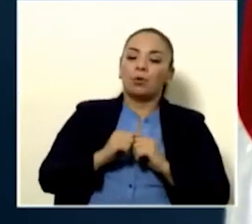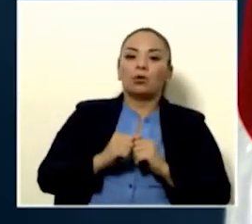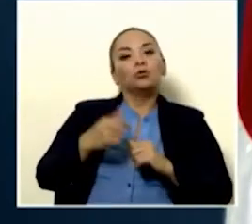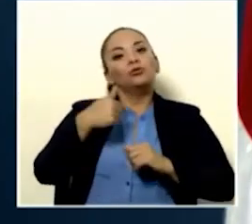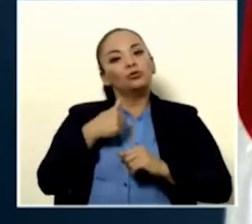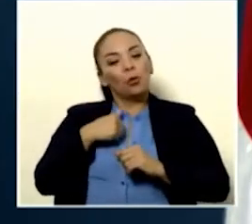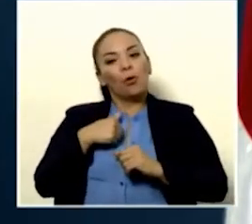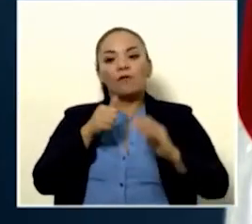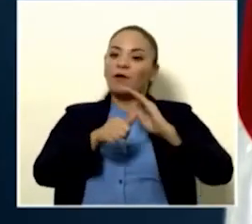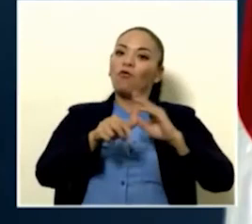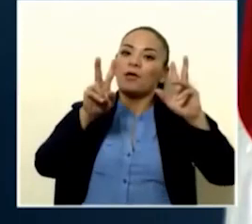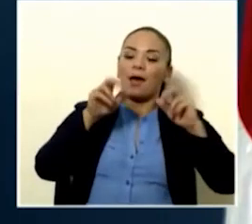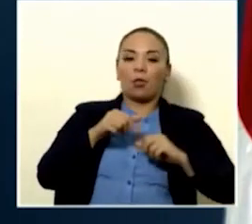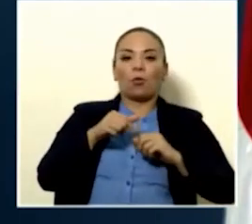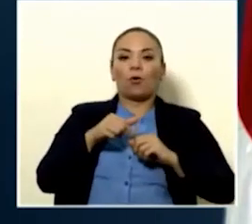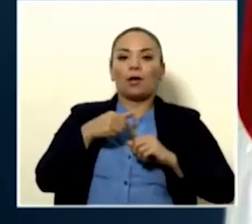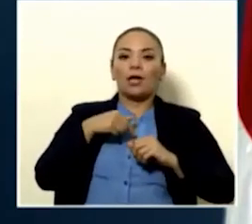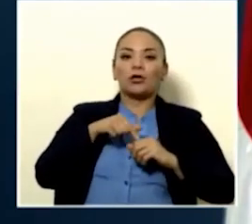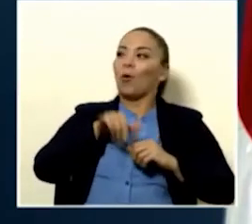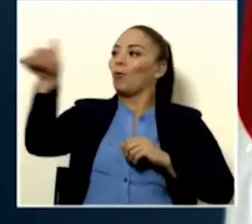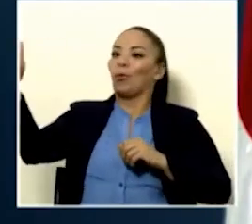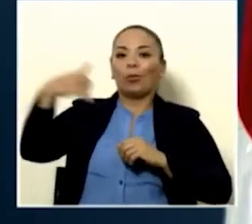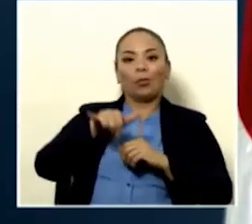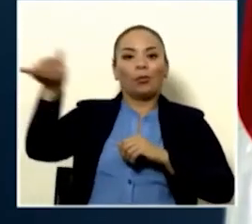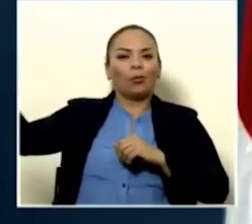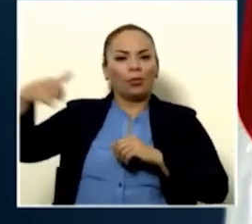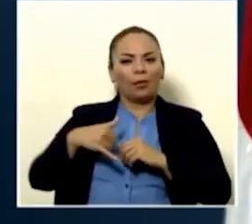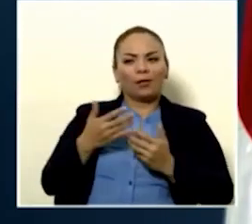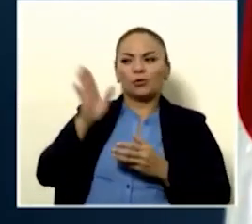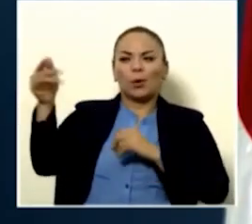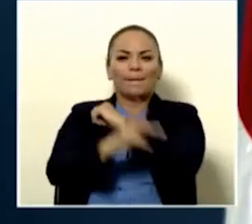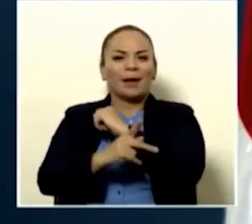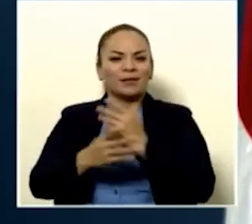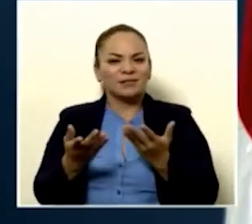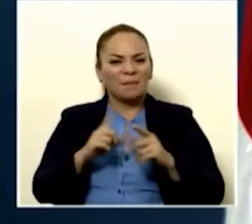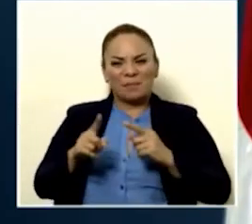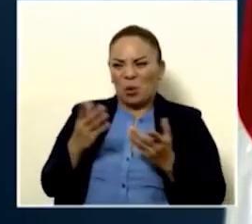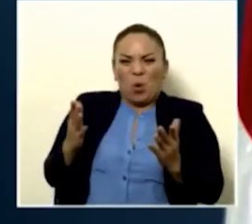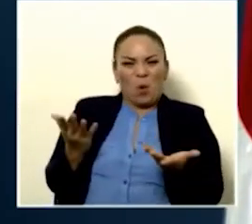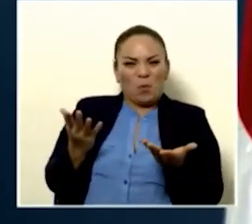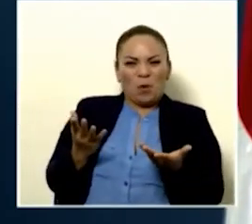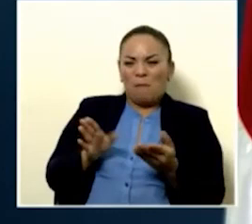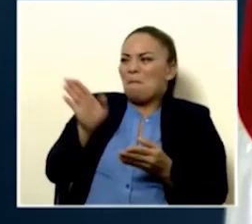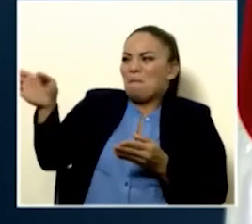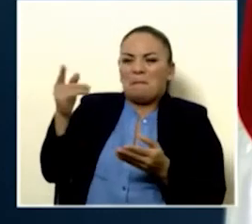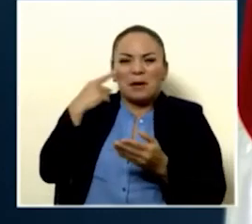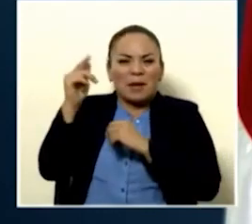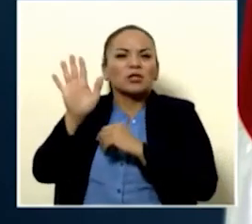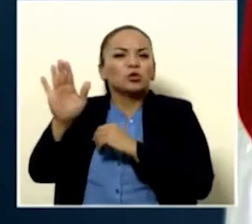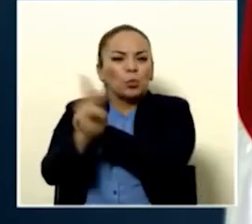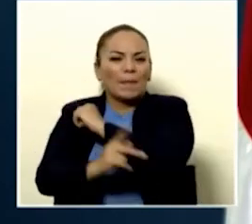país y venía. Pero ¿cómo? No es que ahí lo van a maltratar a usted, lo van a meter a la cárcel